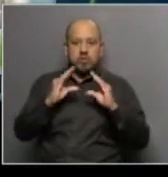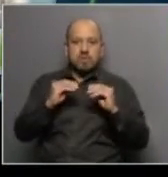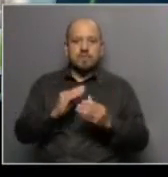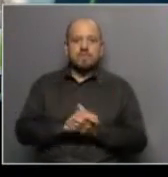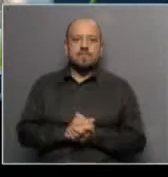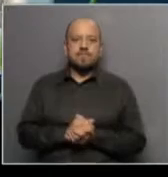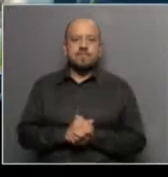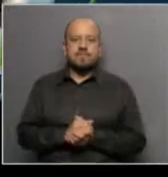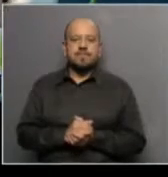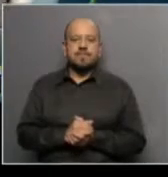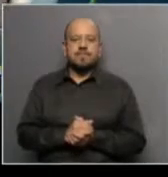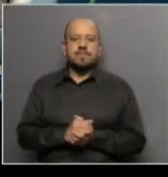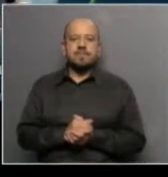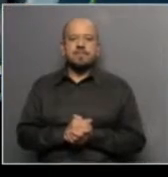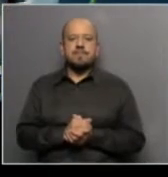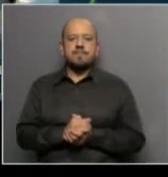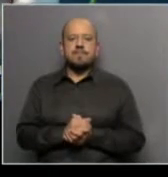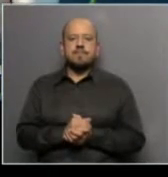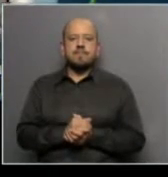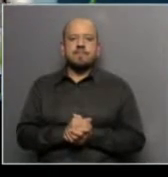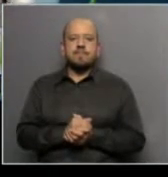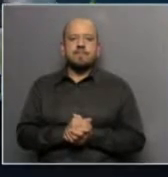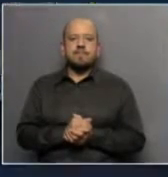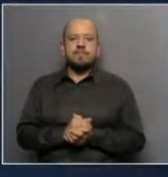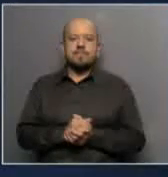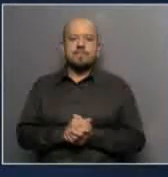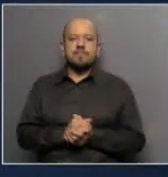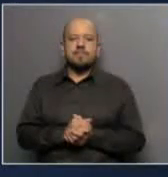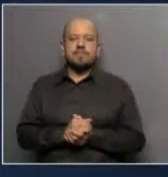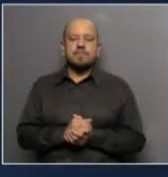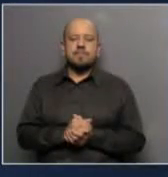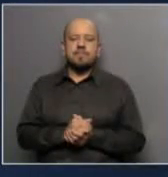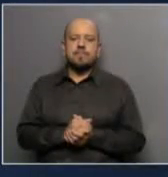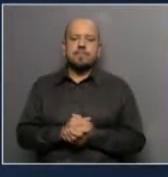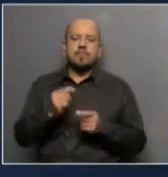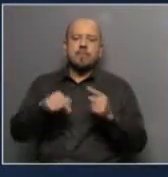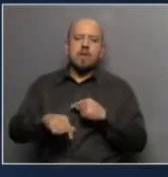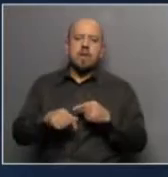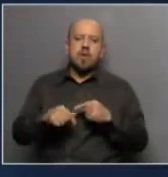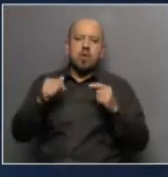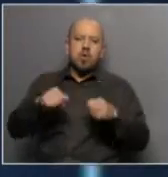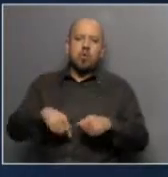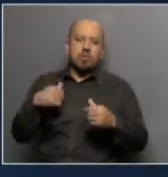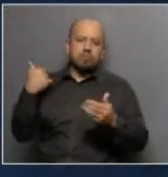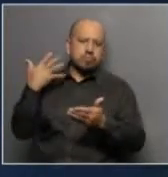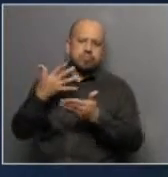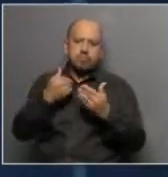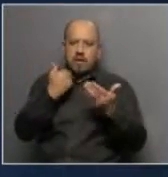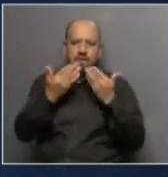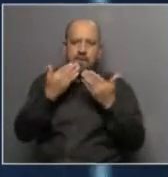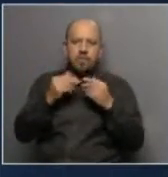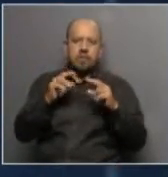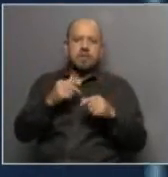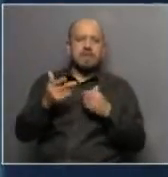Buenas noches, ¿cómo están? Bien, bienvenida. Muchas gracias. Adriana, en todo este programa hemos estado hablando mucho de lo que es, por ejemplo,